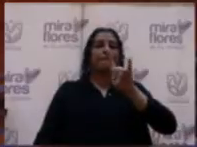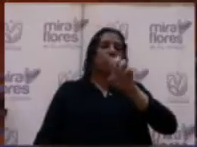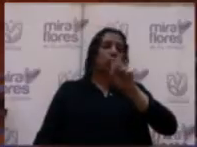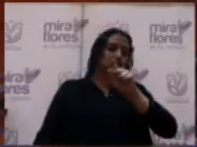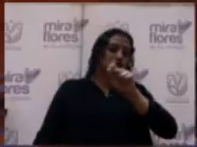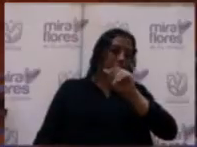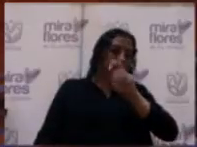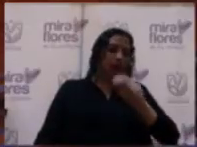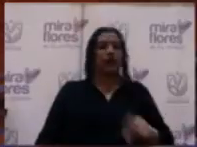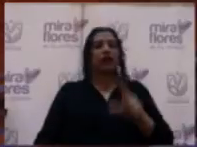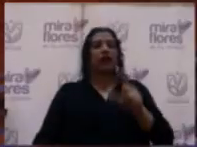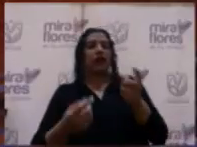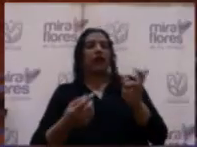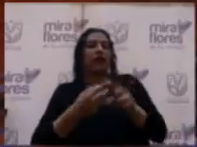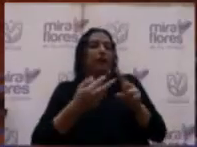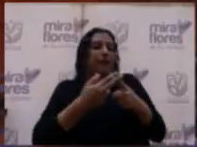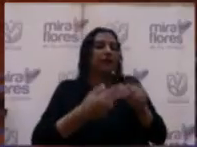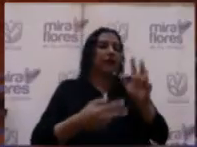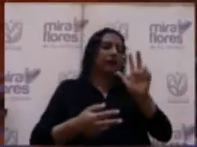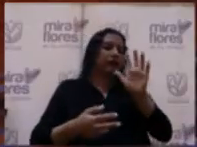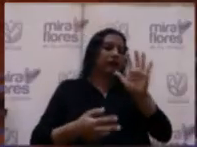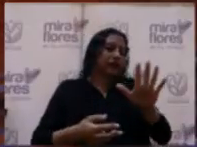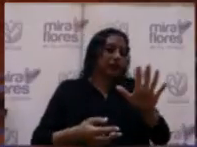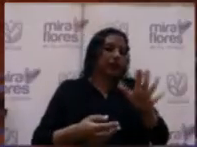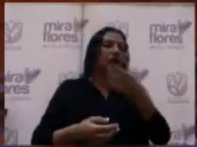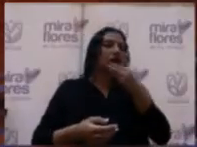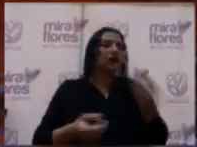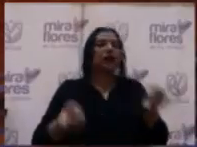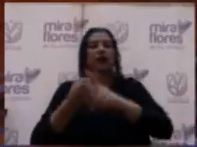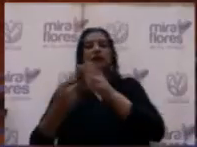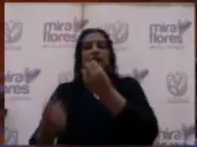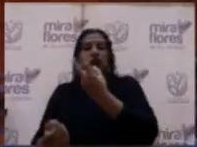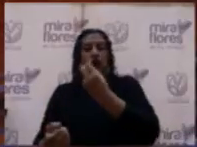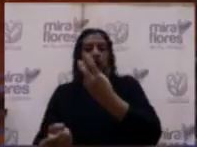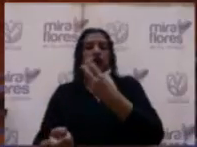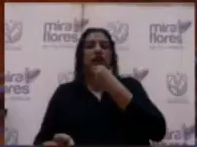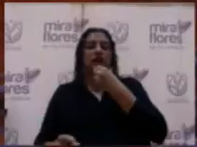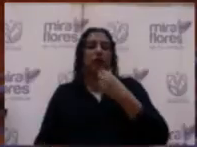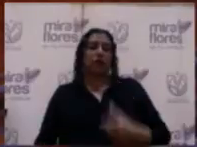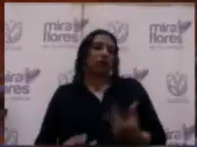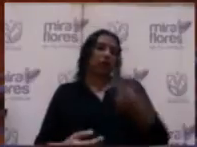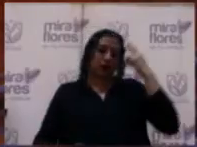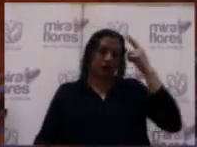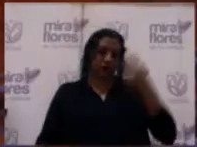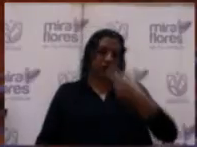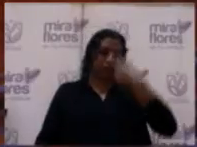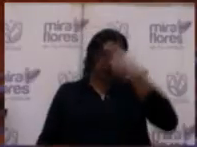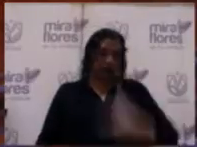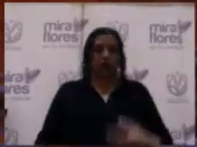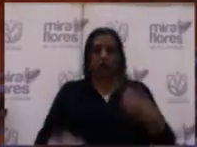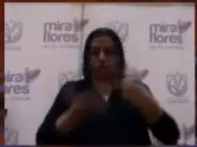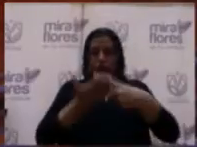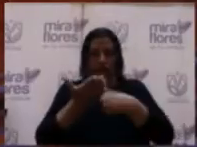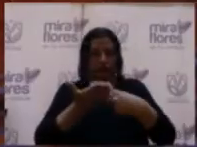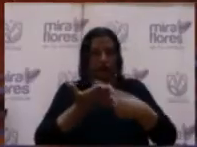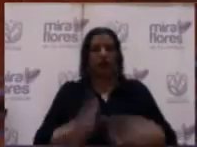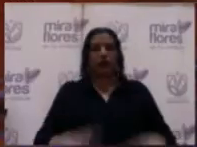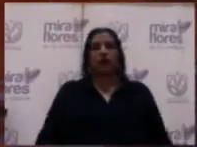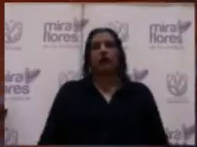Castro del 5 al 12 de diciembre del 2016 por motivos personales. Al debate.